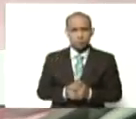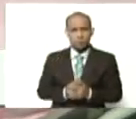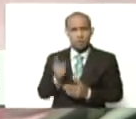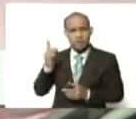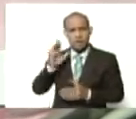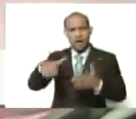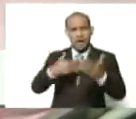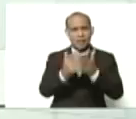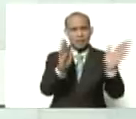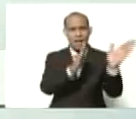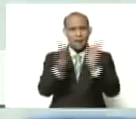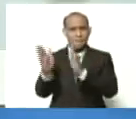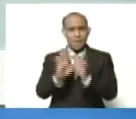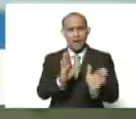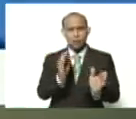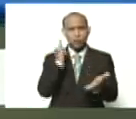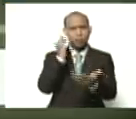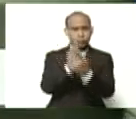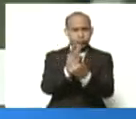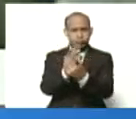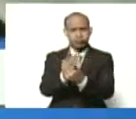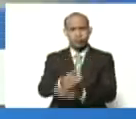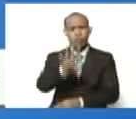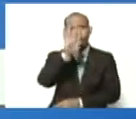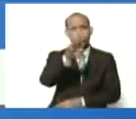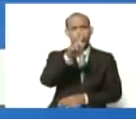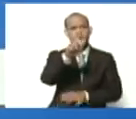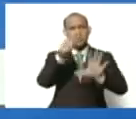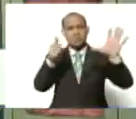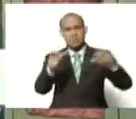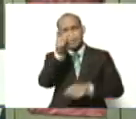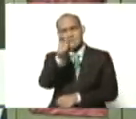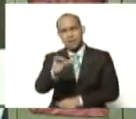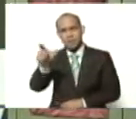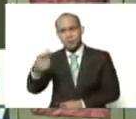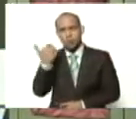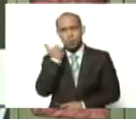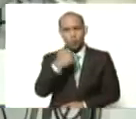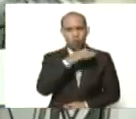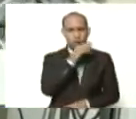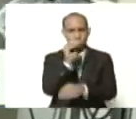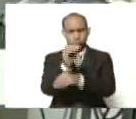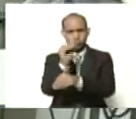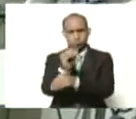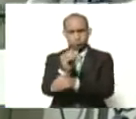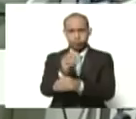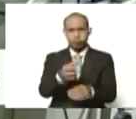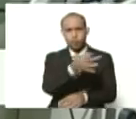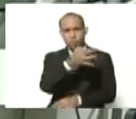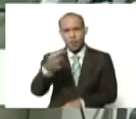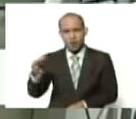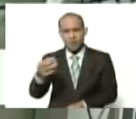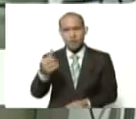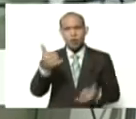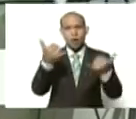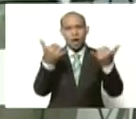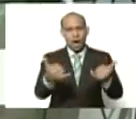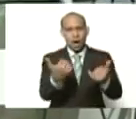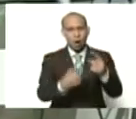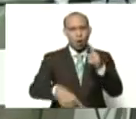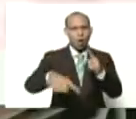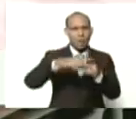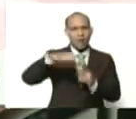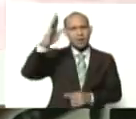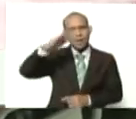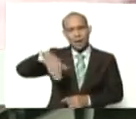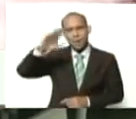año pasado, se intervinieron más de 416 pacientes y hoy está repotenciada con todo lo que ha sido el área, la pintura,